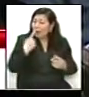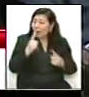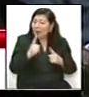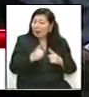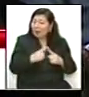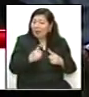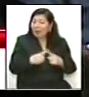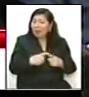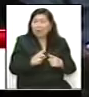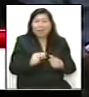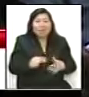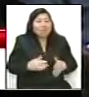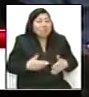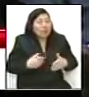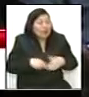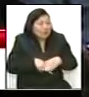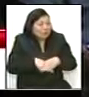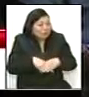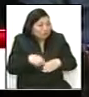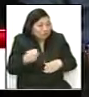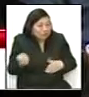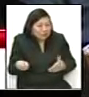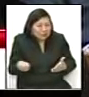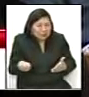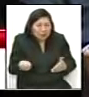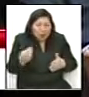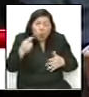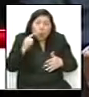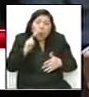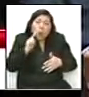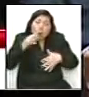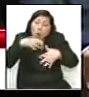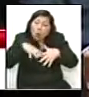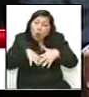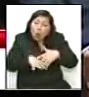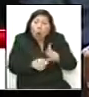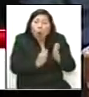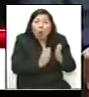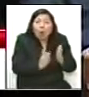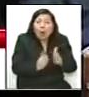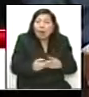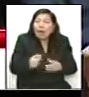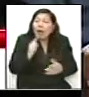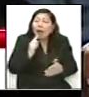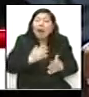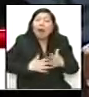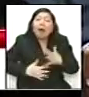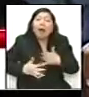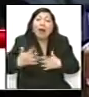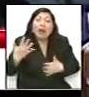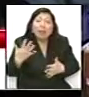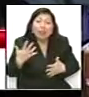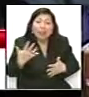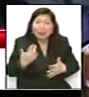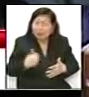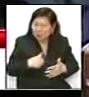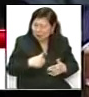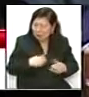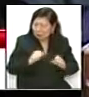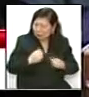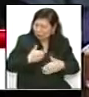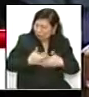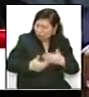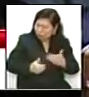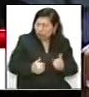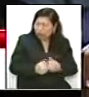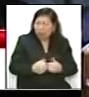terrorismo y no podemos sacarlos. Se han infiltrado porque esa era su estrategia primigenia. ¿Y nosotros vamos a seguir